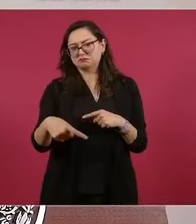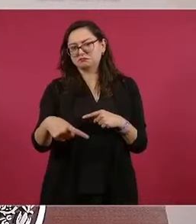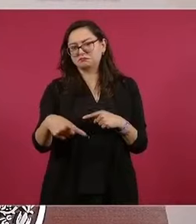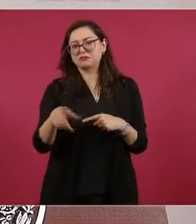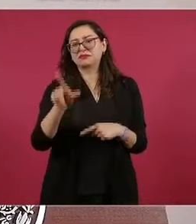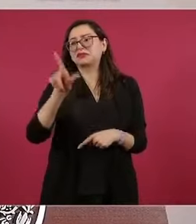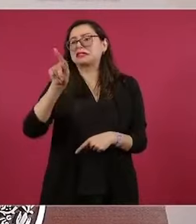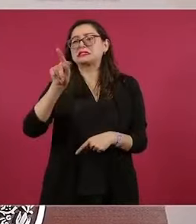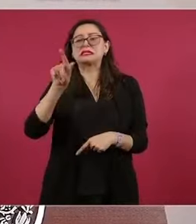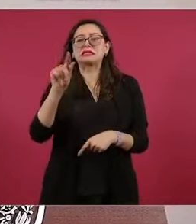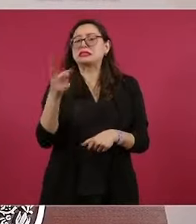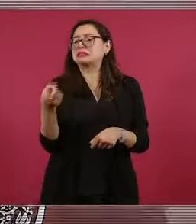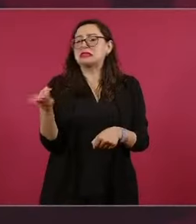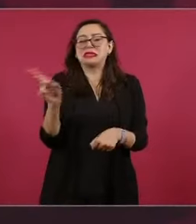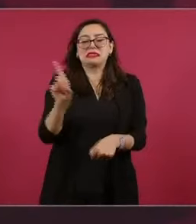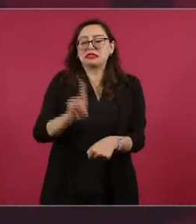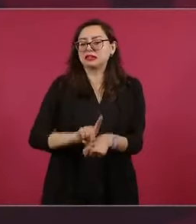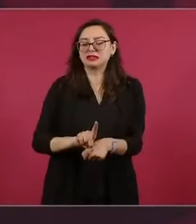70 días